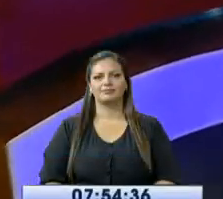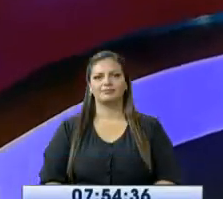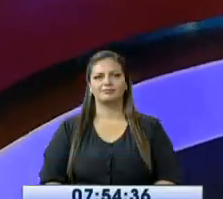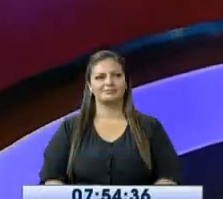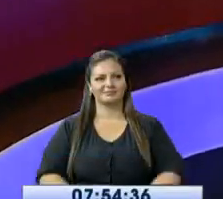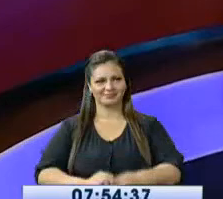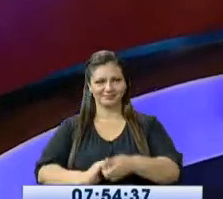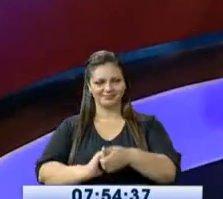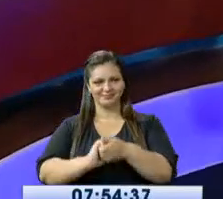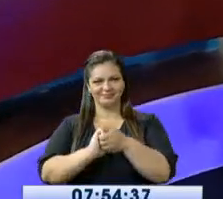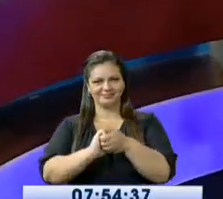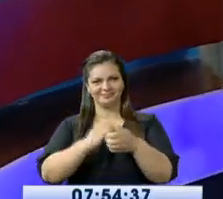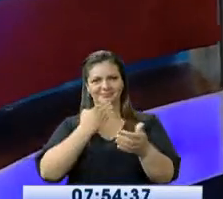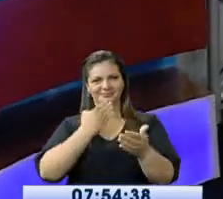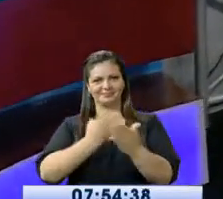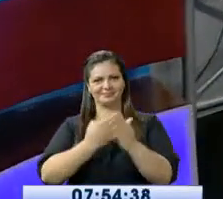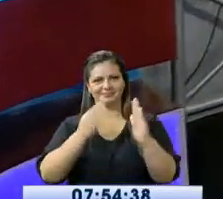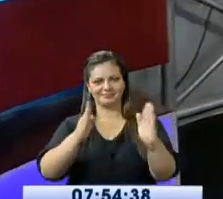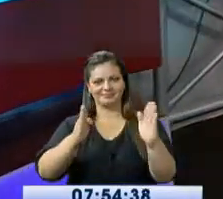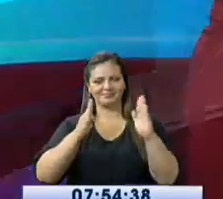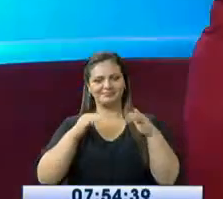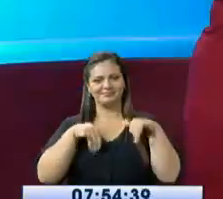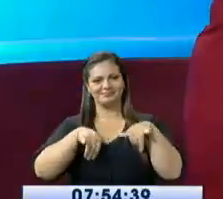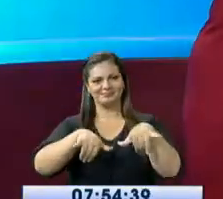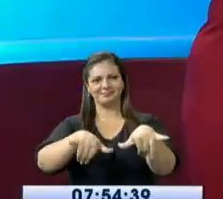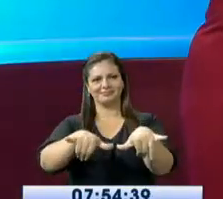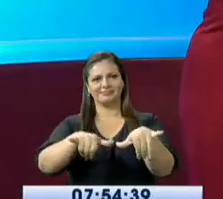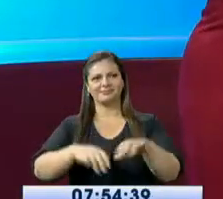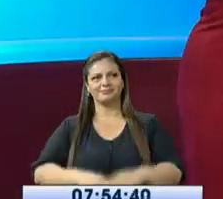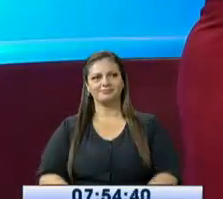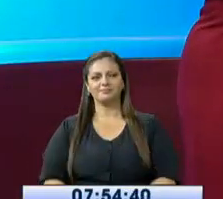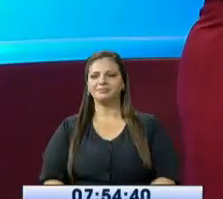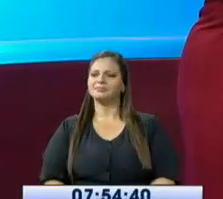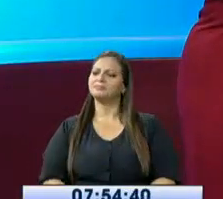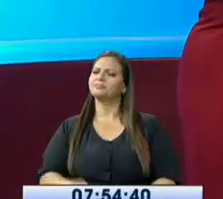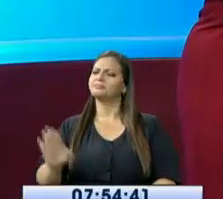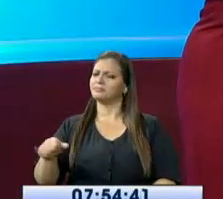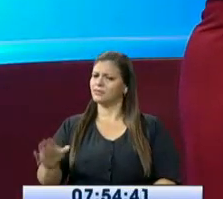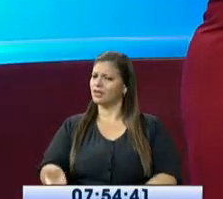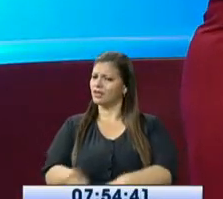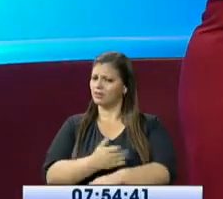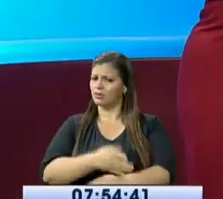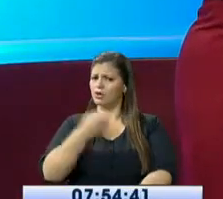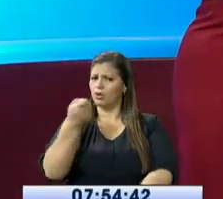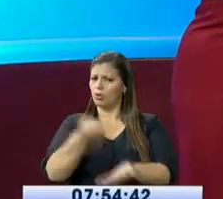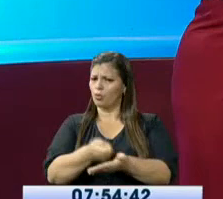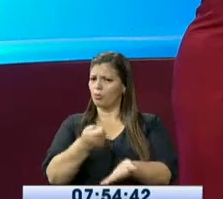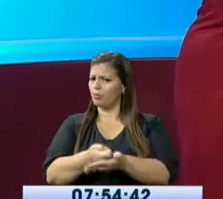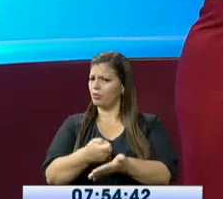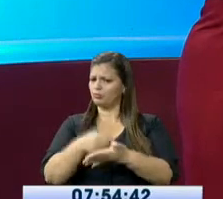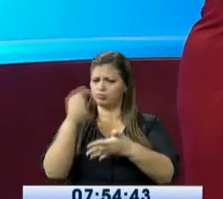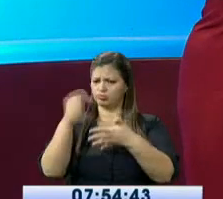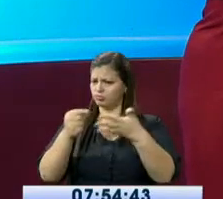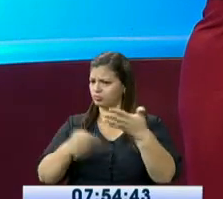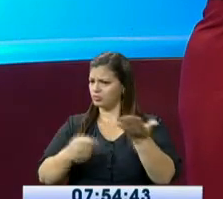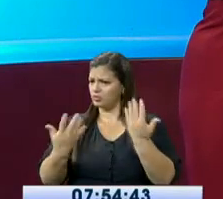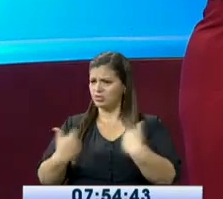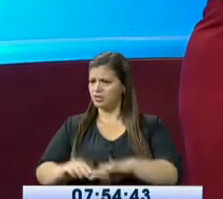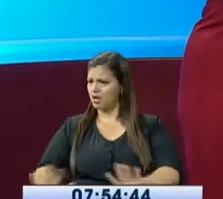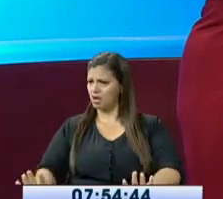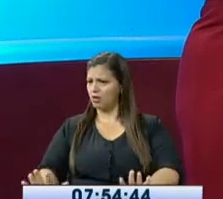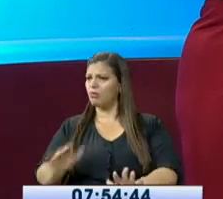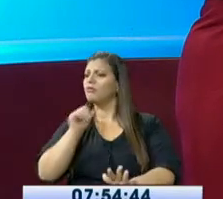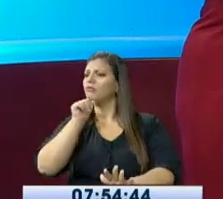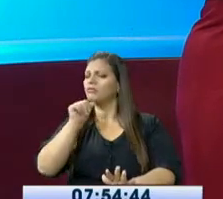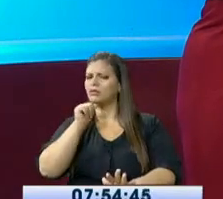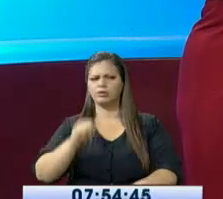Amigos televidentes, gracias por continuar en nuestra sintonía. Enrique, ¿ya has hecho todas tus compras de Navidad? ¿Te falta algo todavía? Todas hasta el día de ayer.